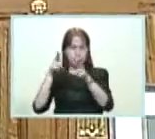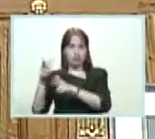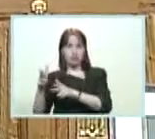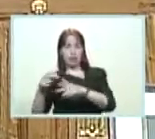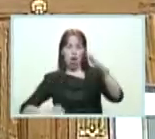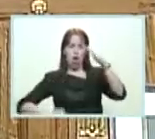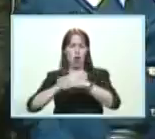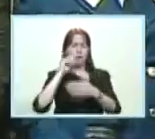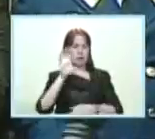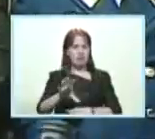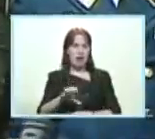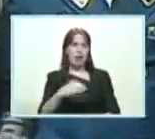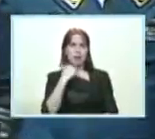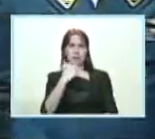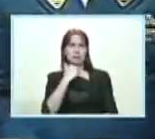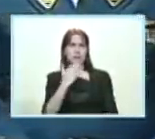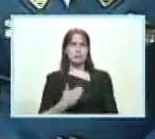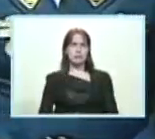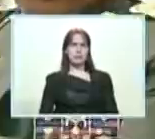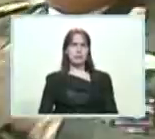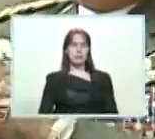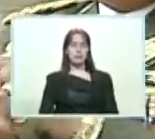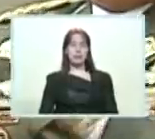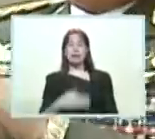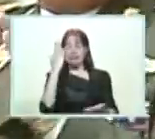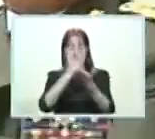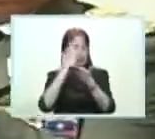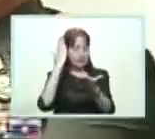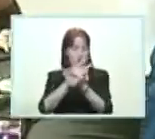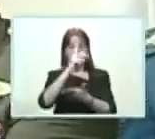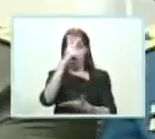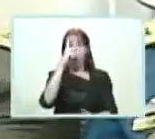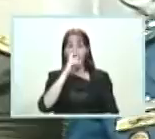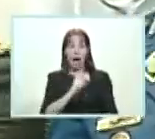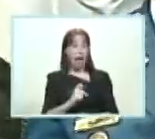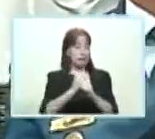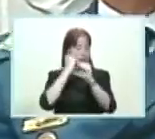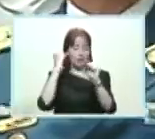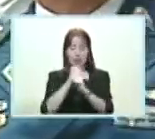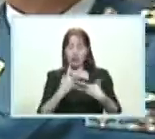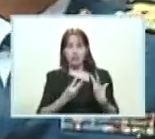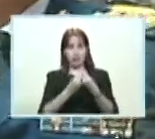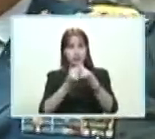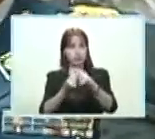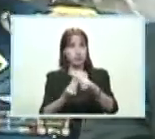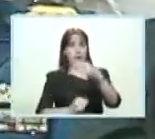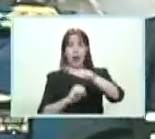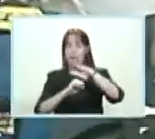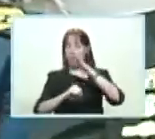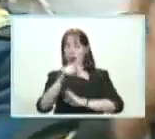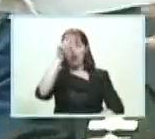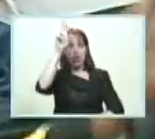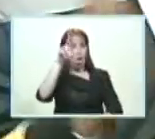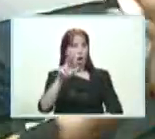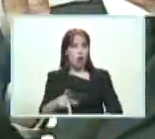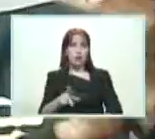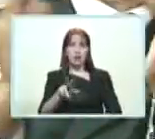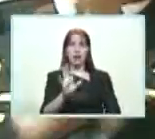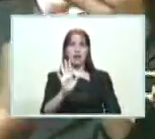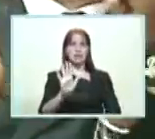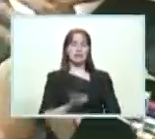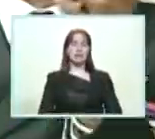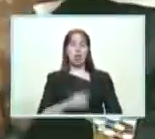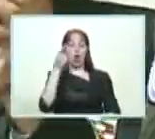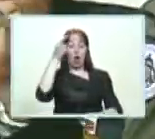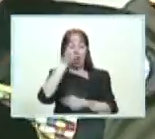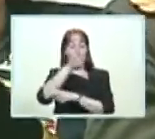intentos golpistas. Y así será durante estos 2 años que durará, día por día. Le he dado